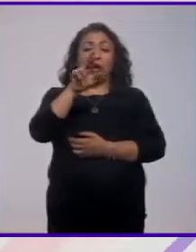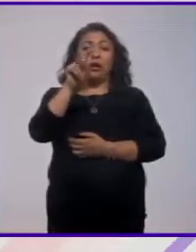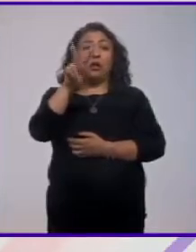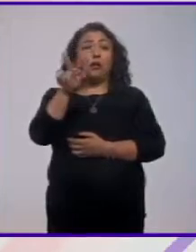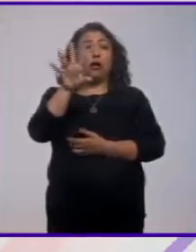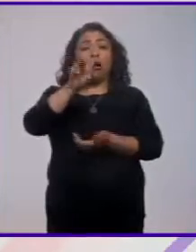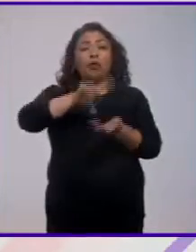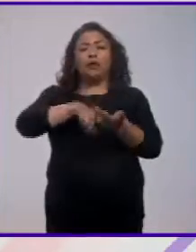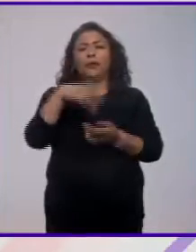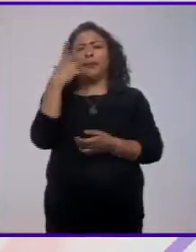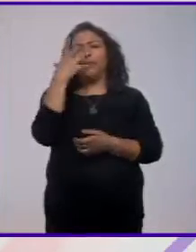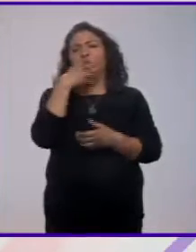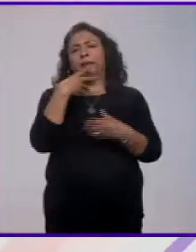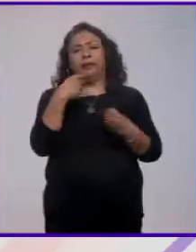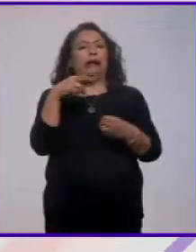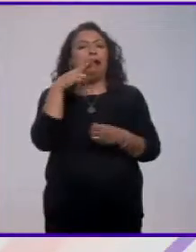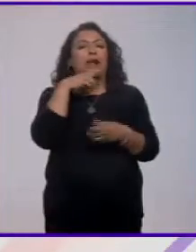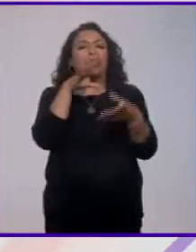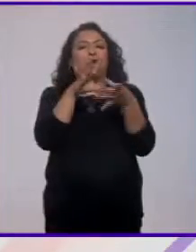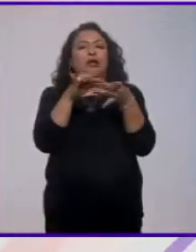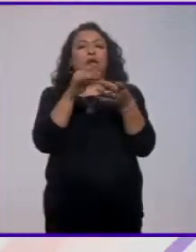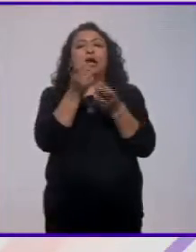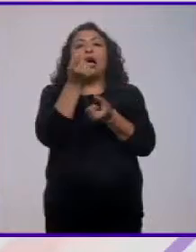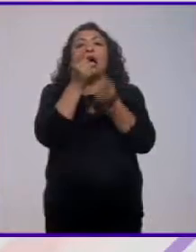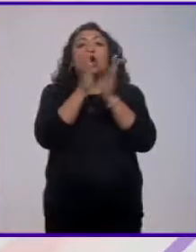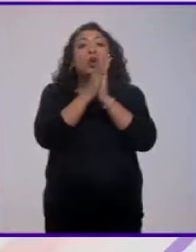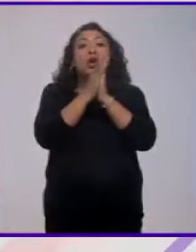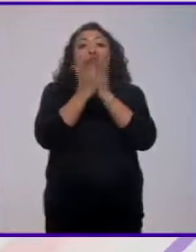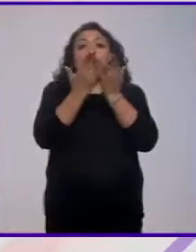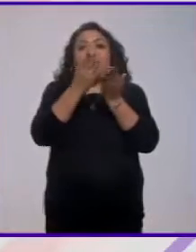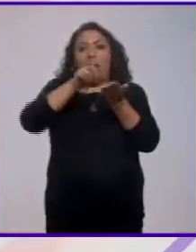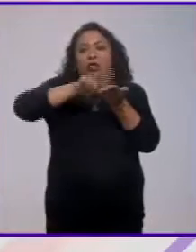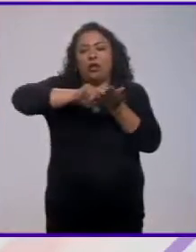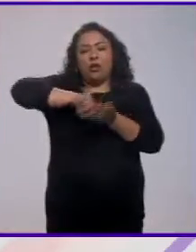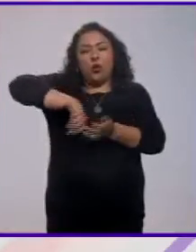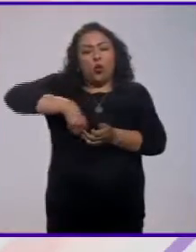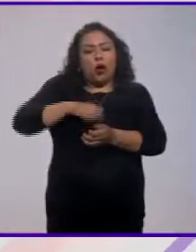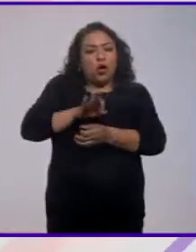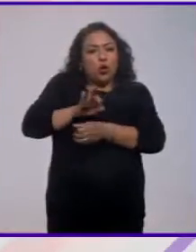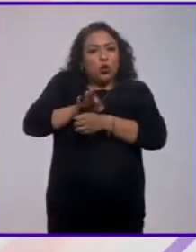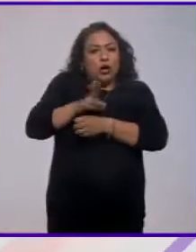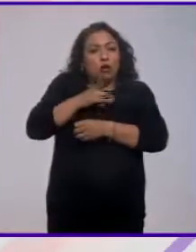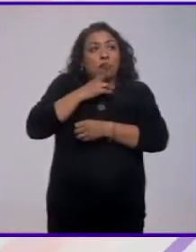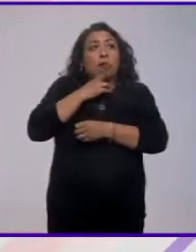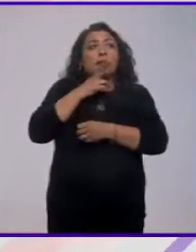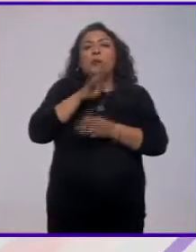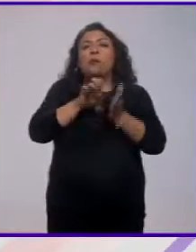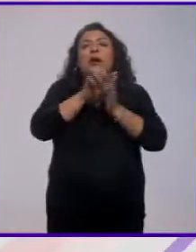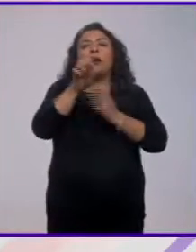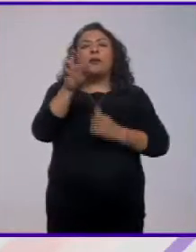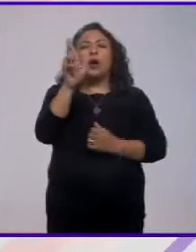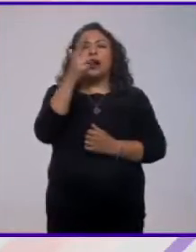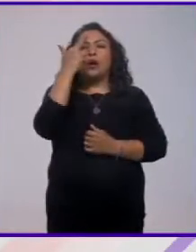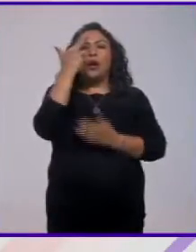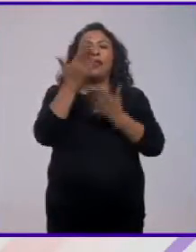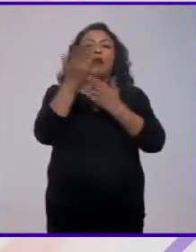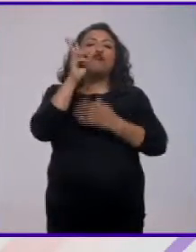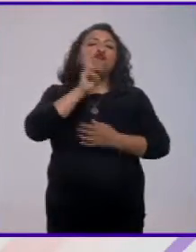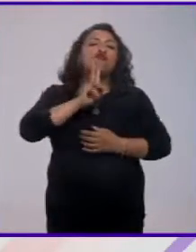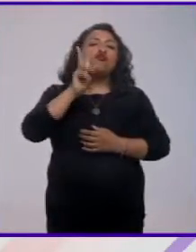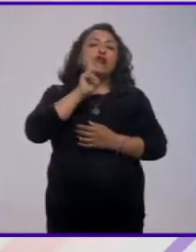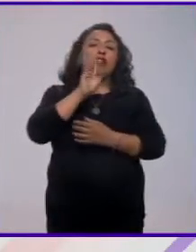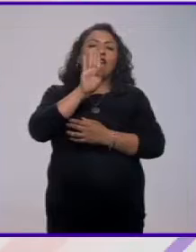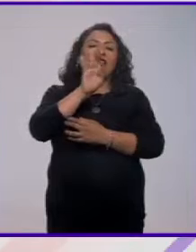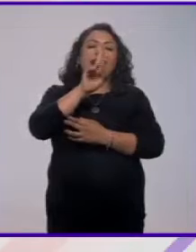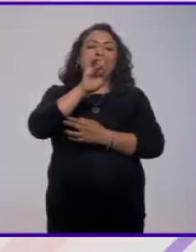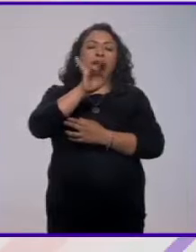maravillas. Rápidamente déjenme comentarles algunos de los libros que resguarda este recinto. Por ejemplo, ¿recuerdan el experimento de Benjamin Franklin con la